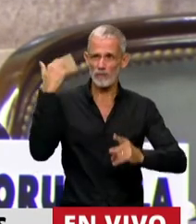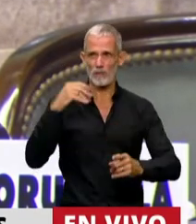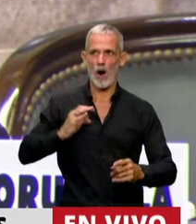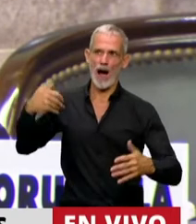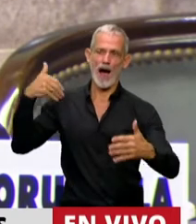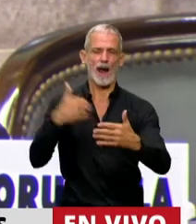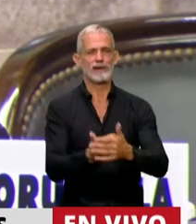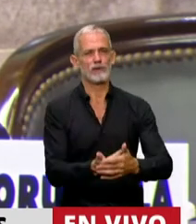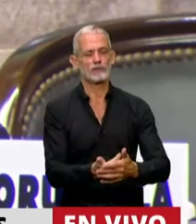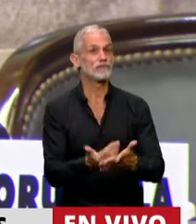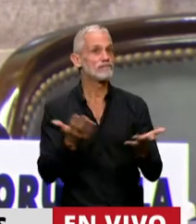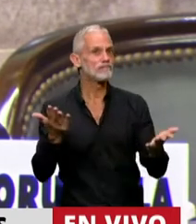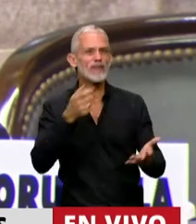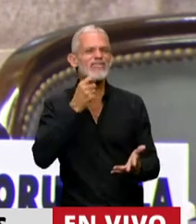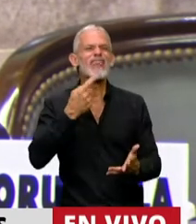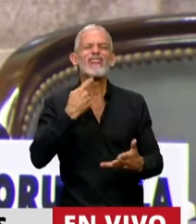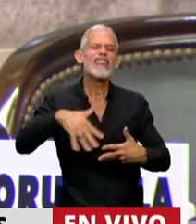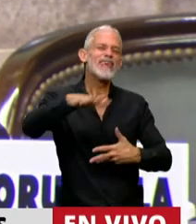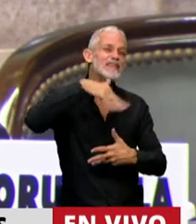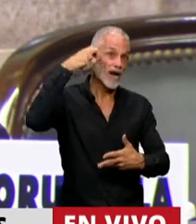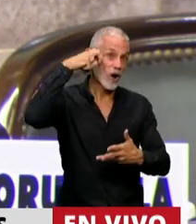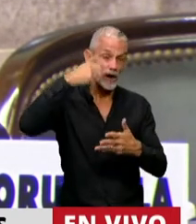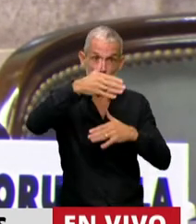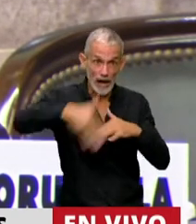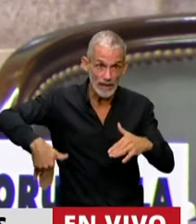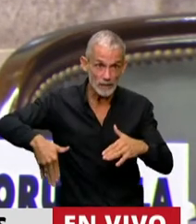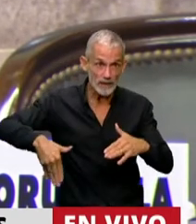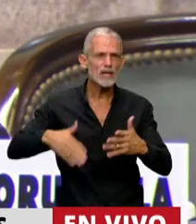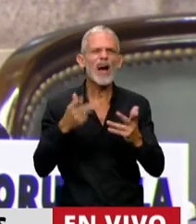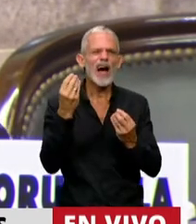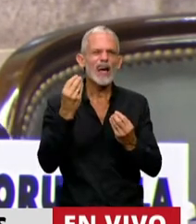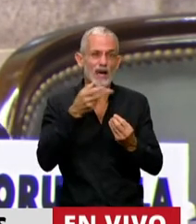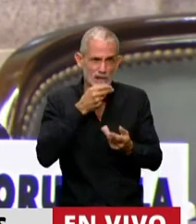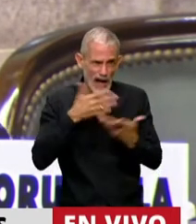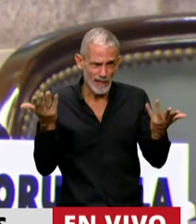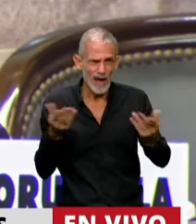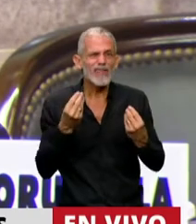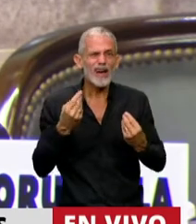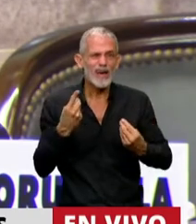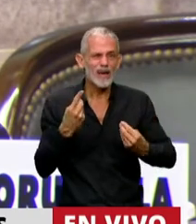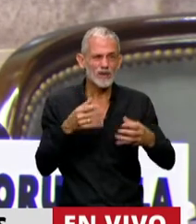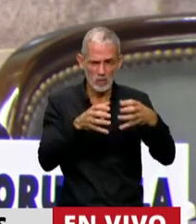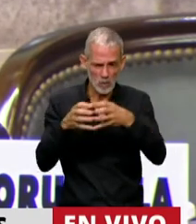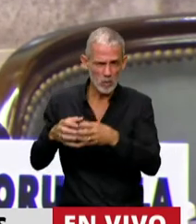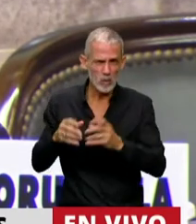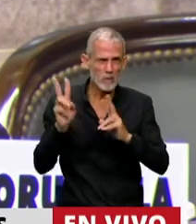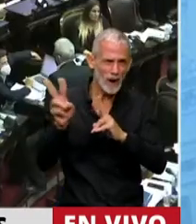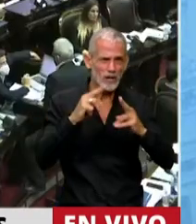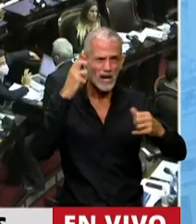años. Si se dice que el Congreso le va a poner límites, ¿a qué? ¿A nada? Si acá están los partidos